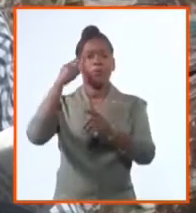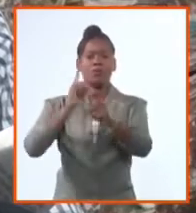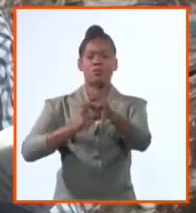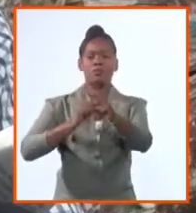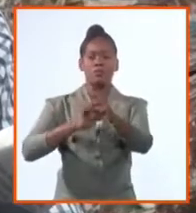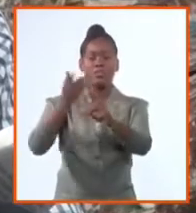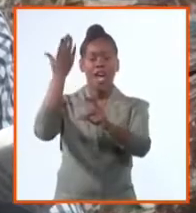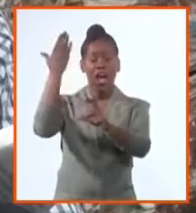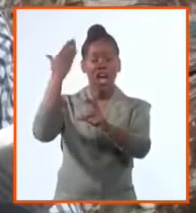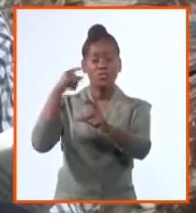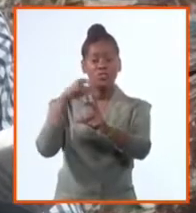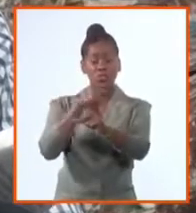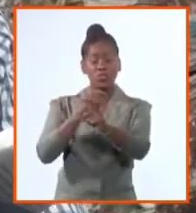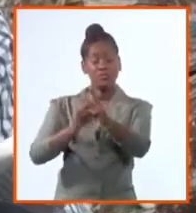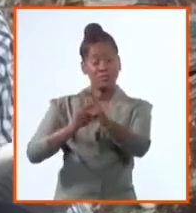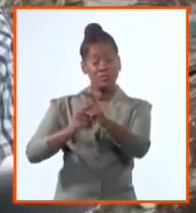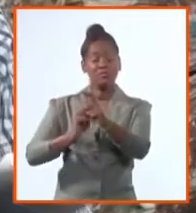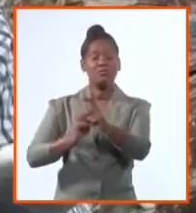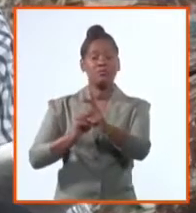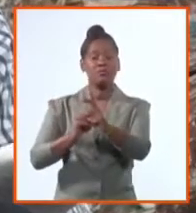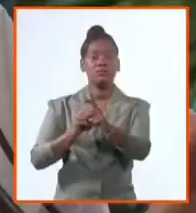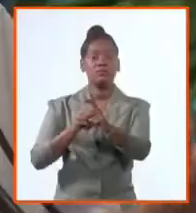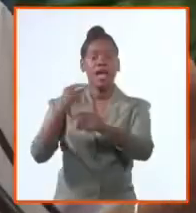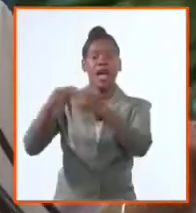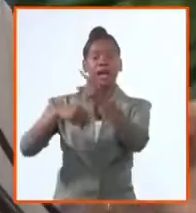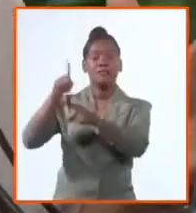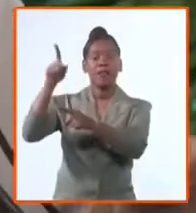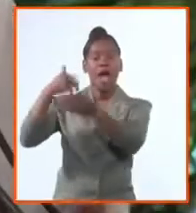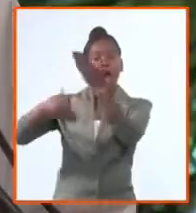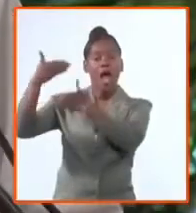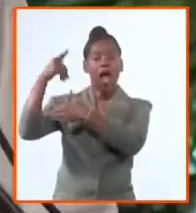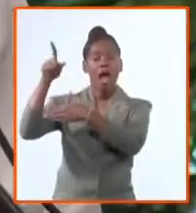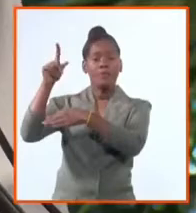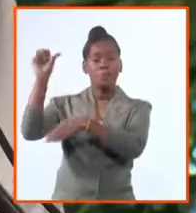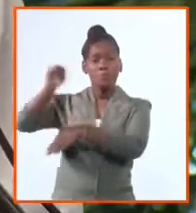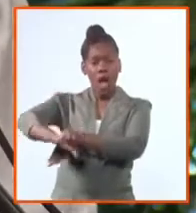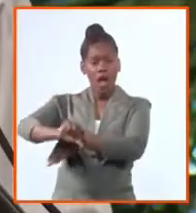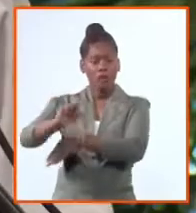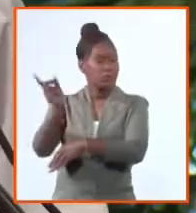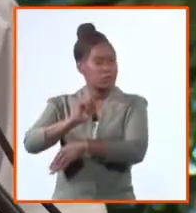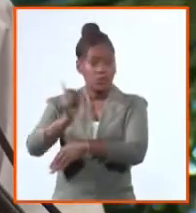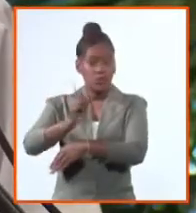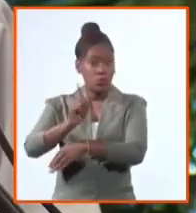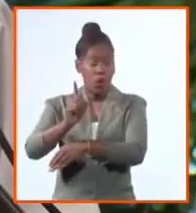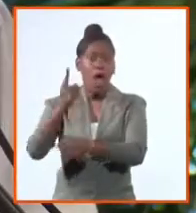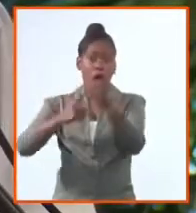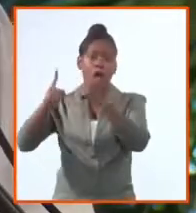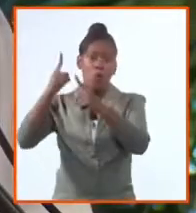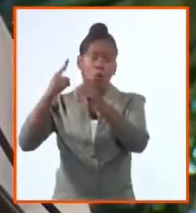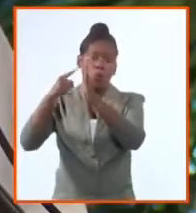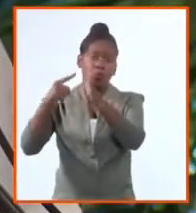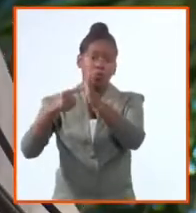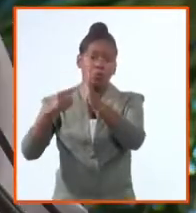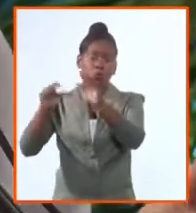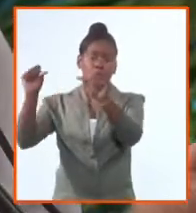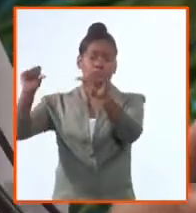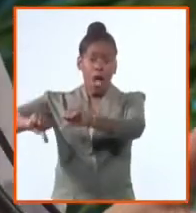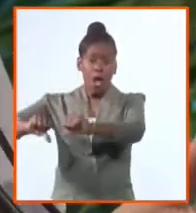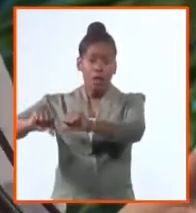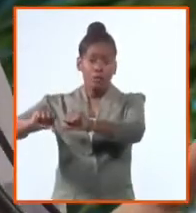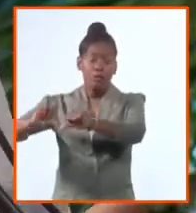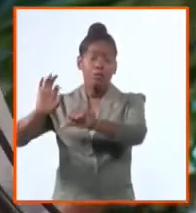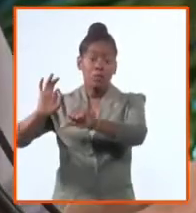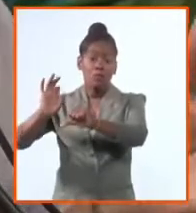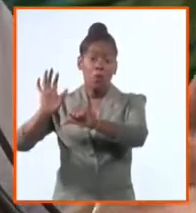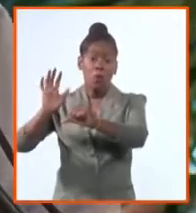y que todo aquello fue una basura. Evidentemente hubo errores tan profundos que acabaron con ese país, pero no